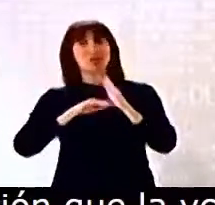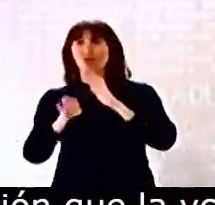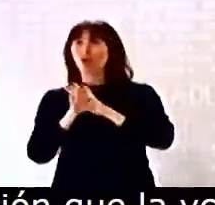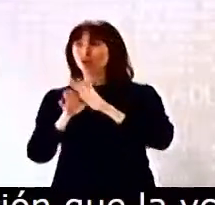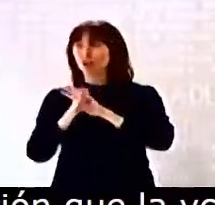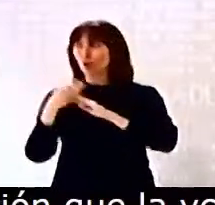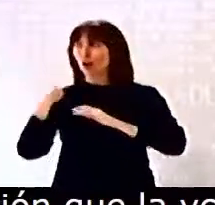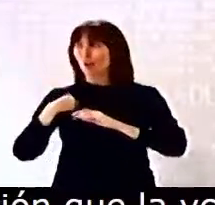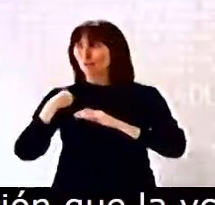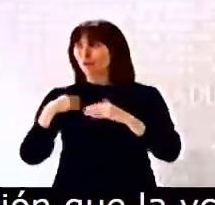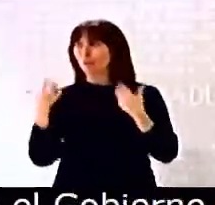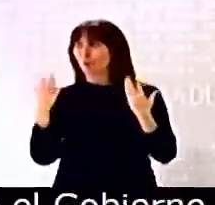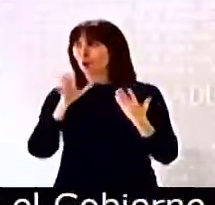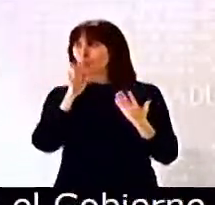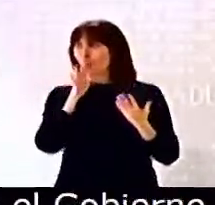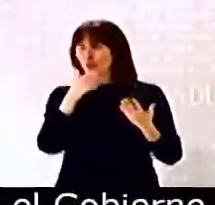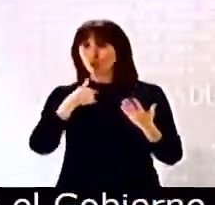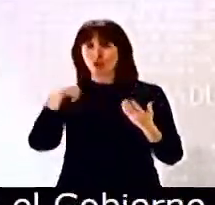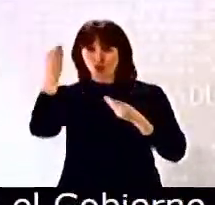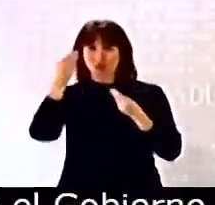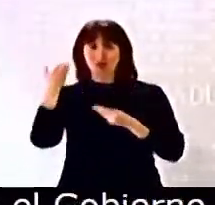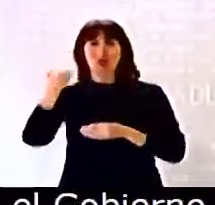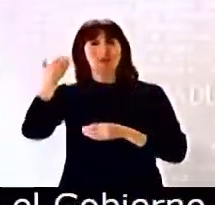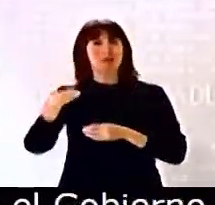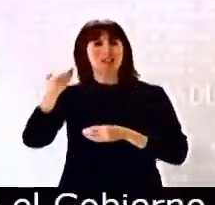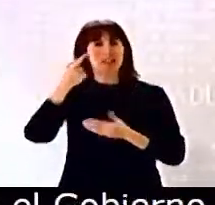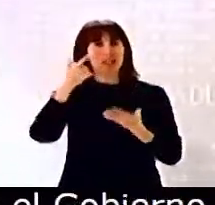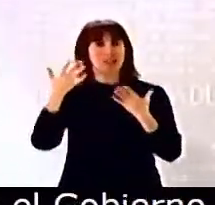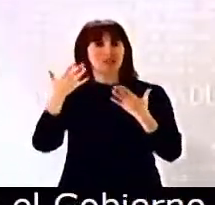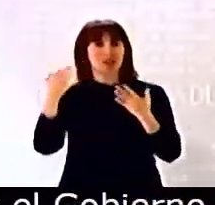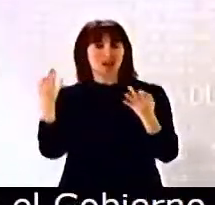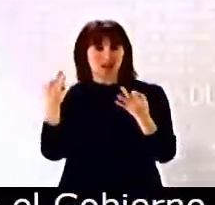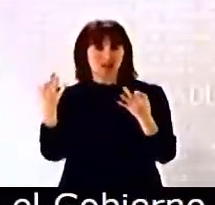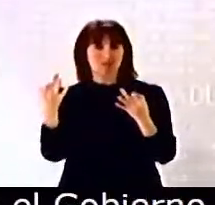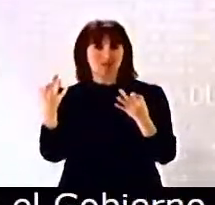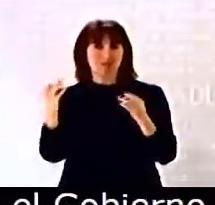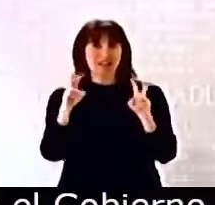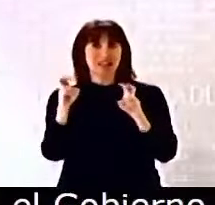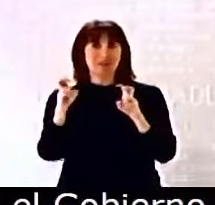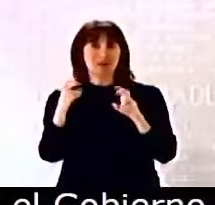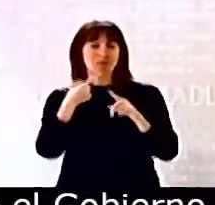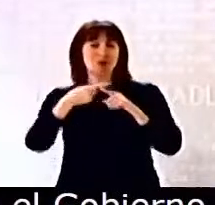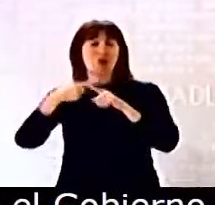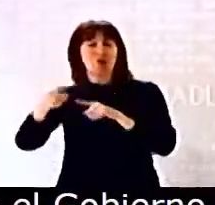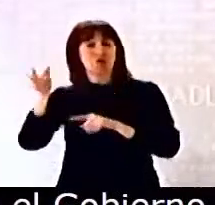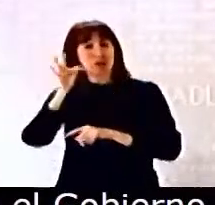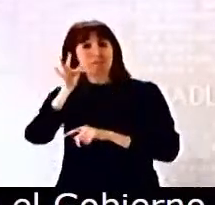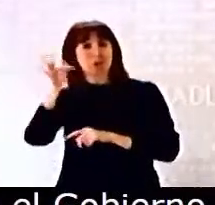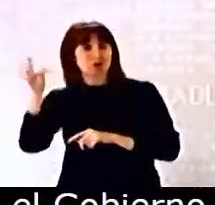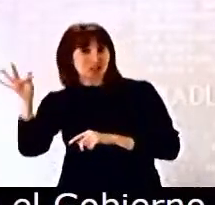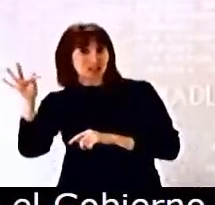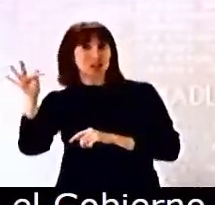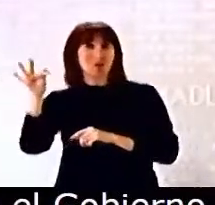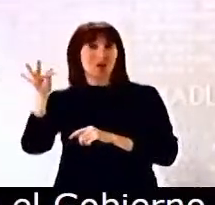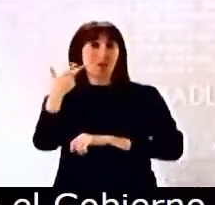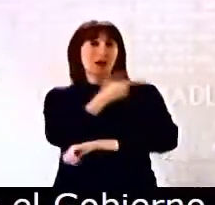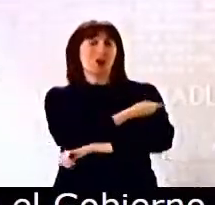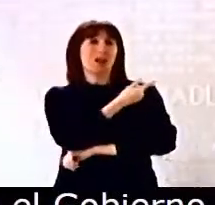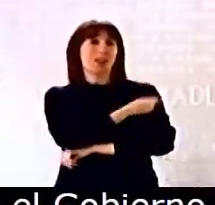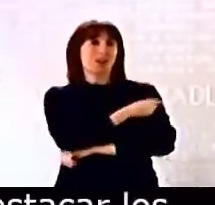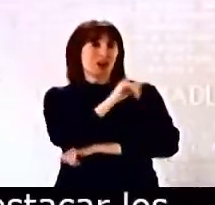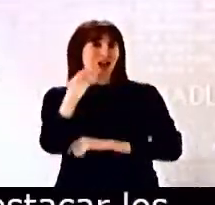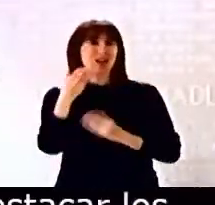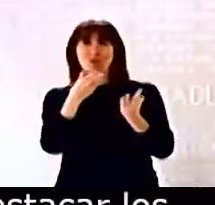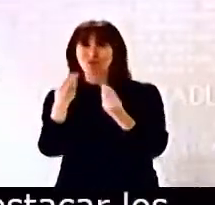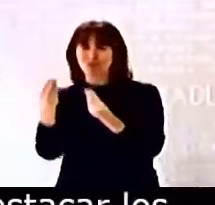poniendo. Por eso me parece tan importante que destaquemos los aspectos positivos que tiene la vacunación, que tiene